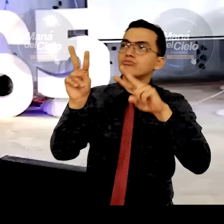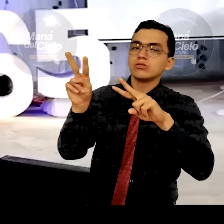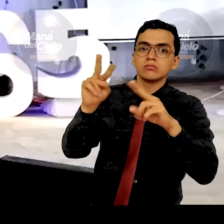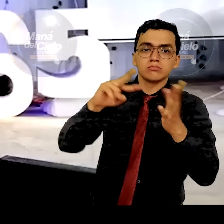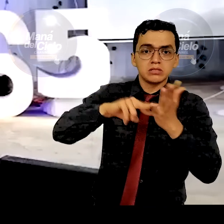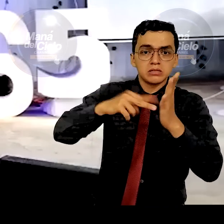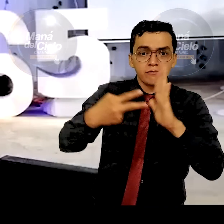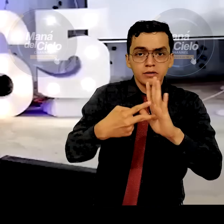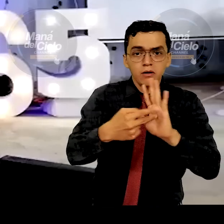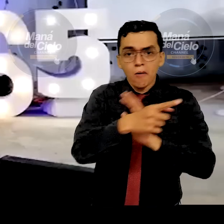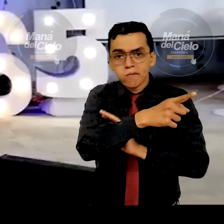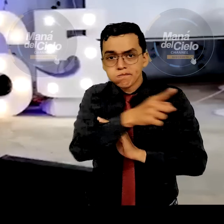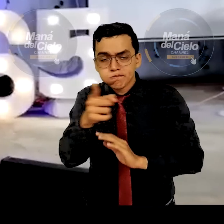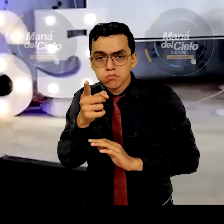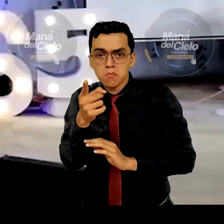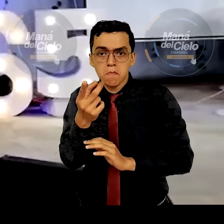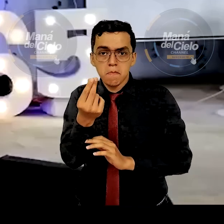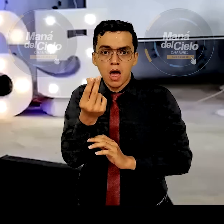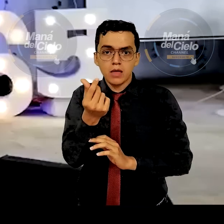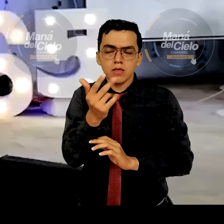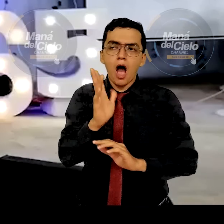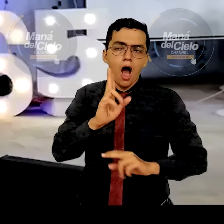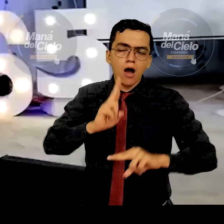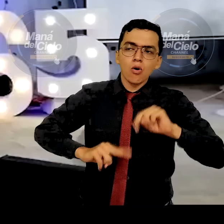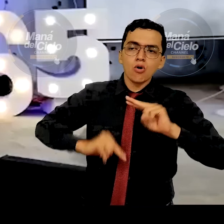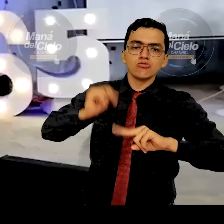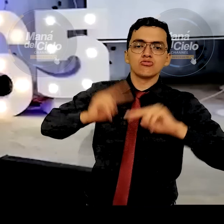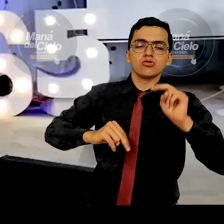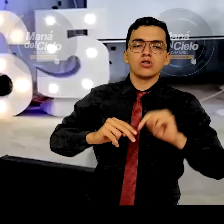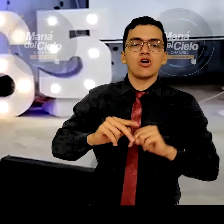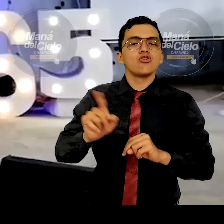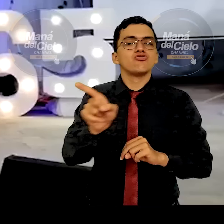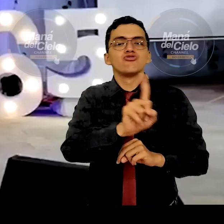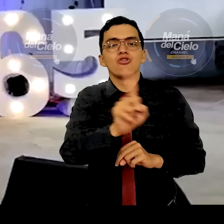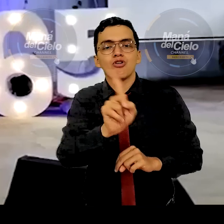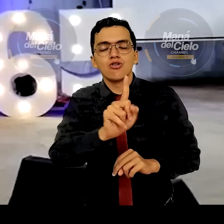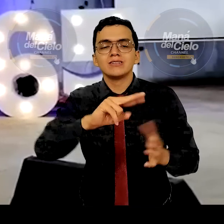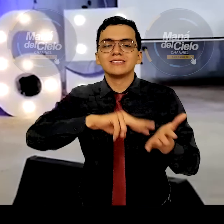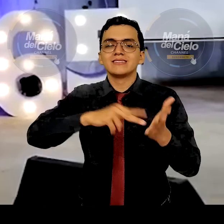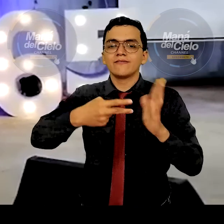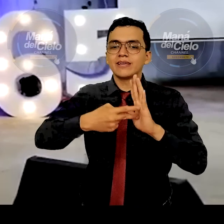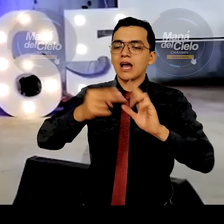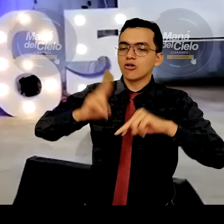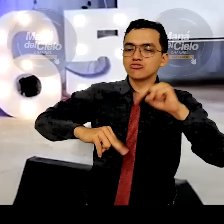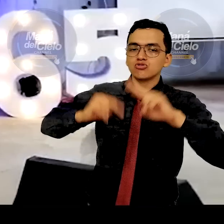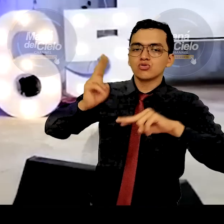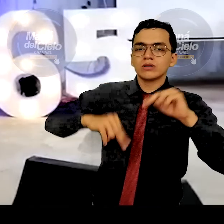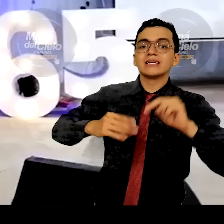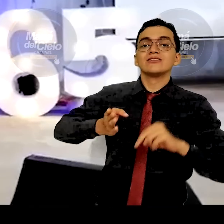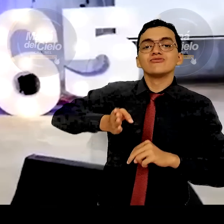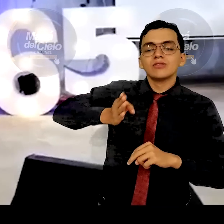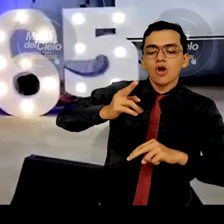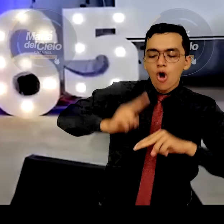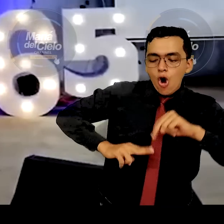Se hizo pensando en que Dios sabe qué hace, de alguna manera. ¿Cierto?